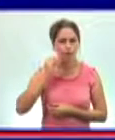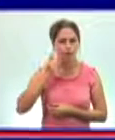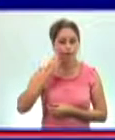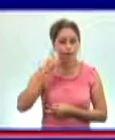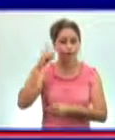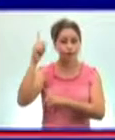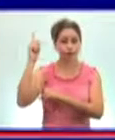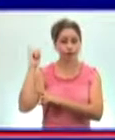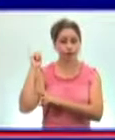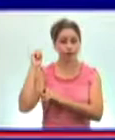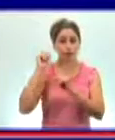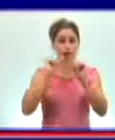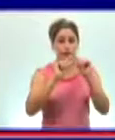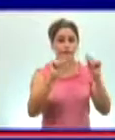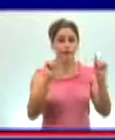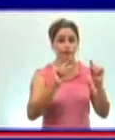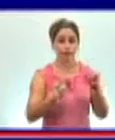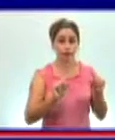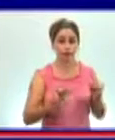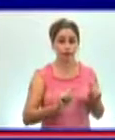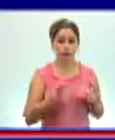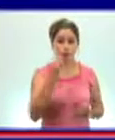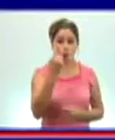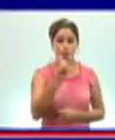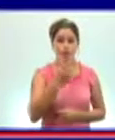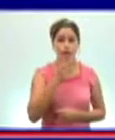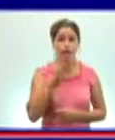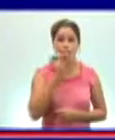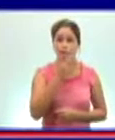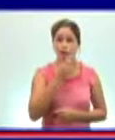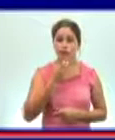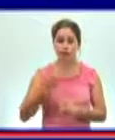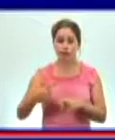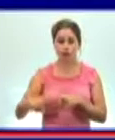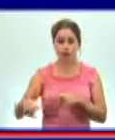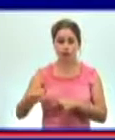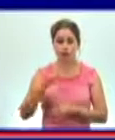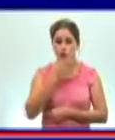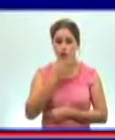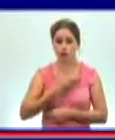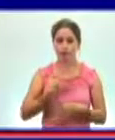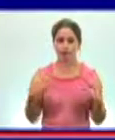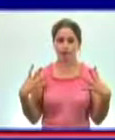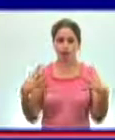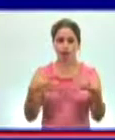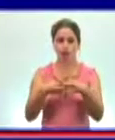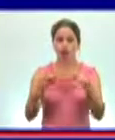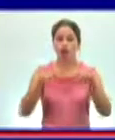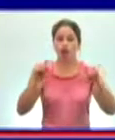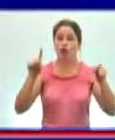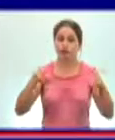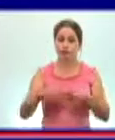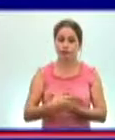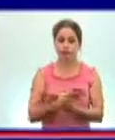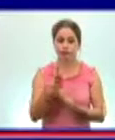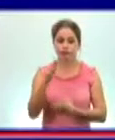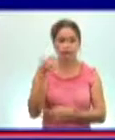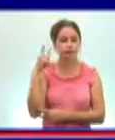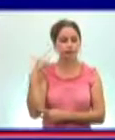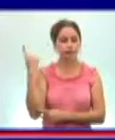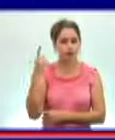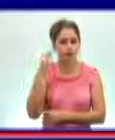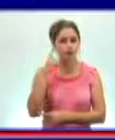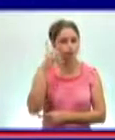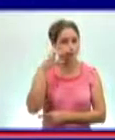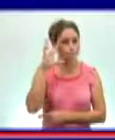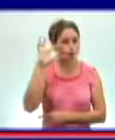o a dos citas, una de Martí y otra de Fidel, relacionado con los símbolos nacionales que es necesario reflexionar. Y es